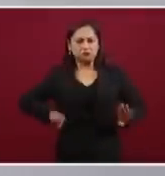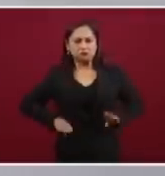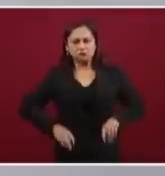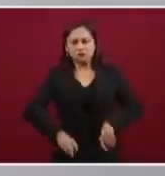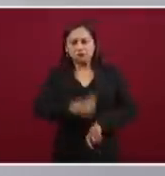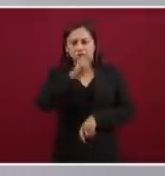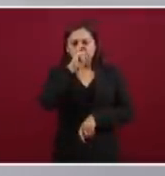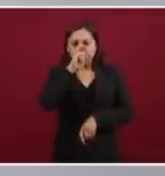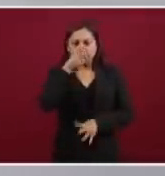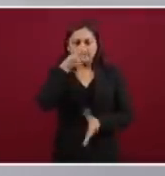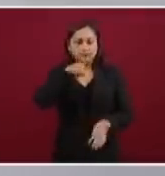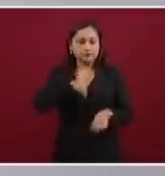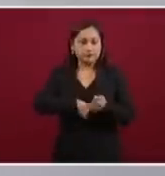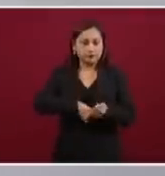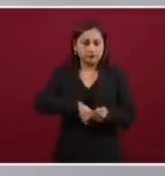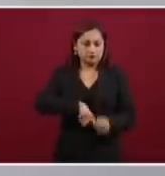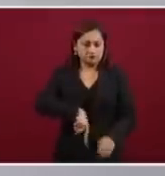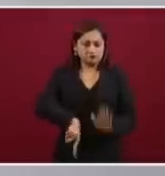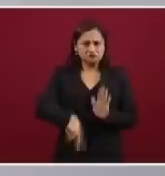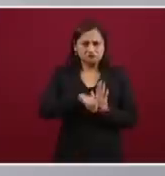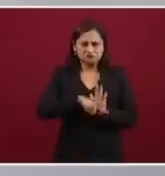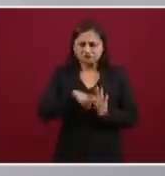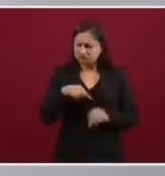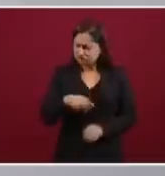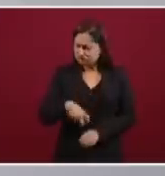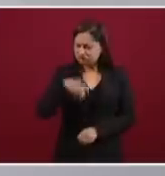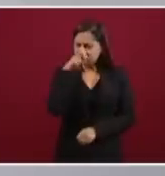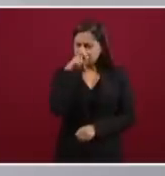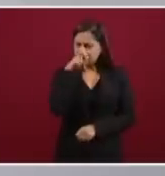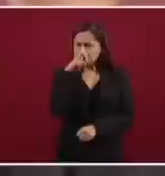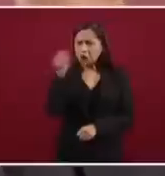y malas entrañas. Y con eso